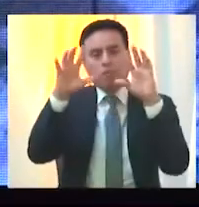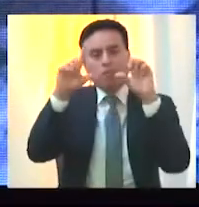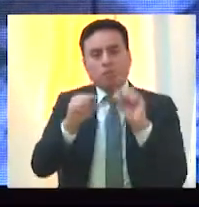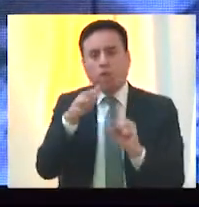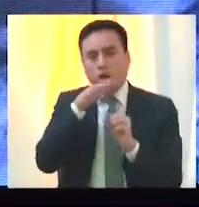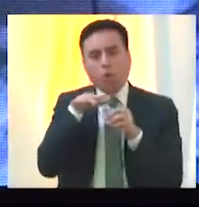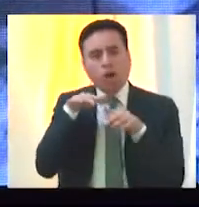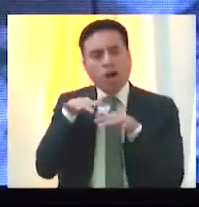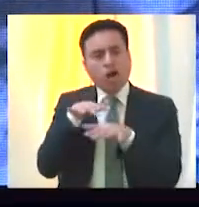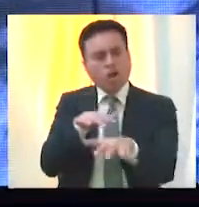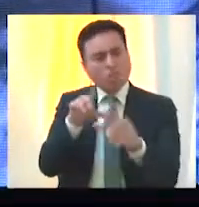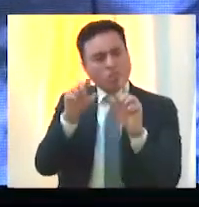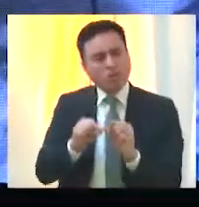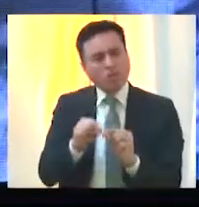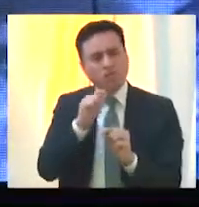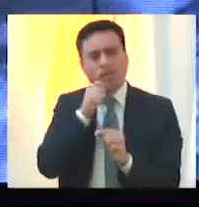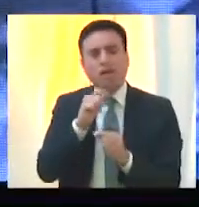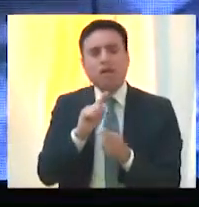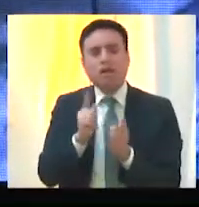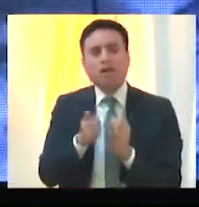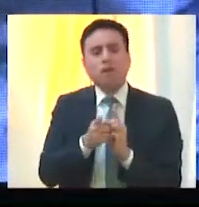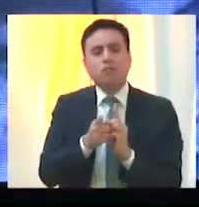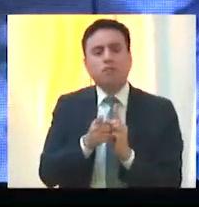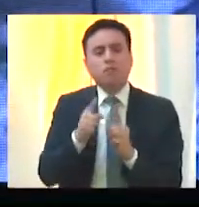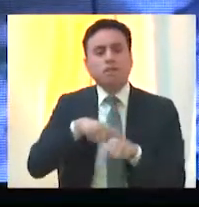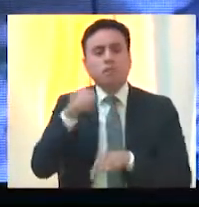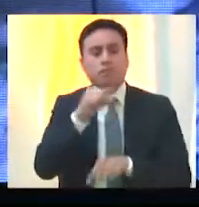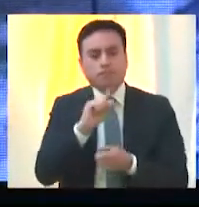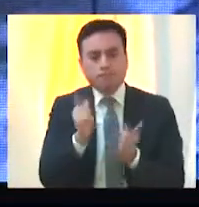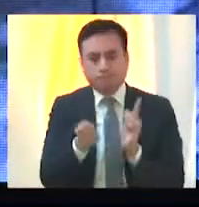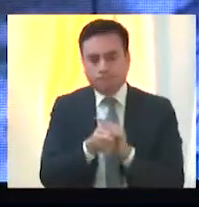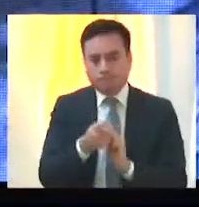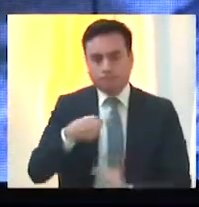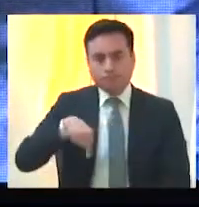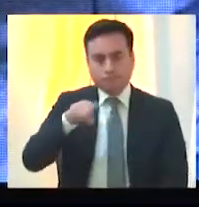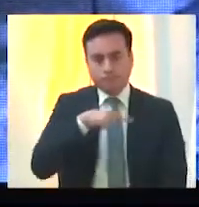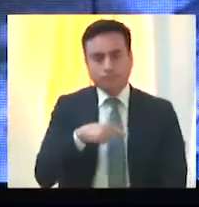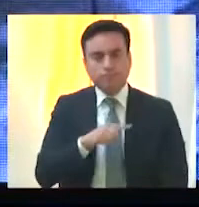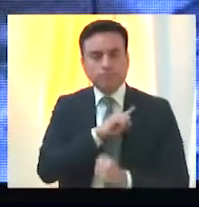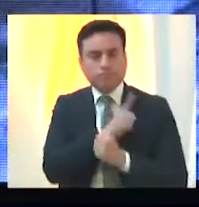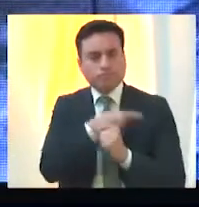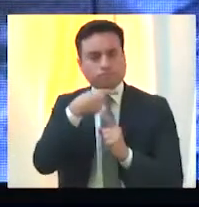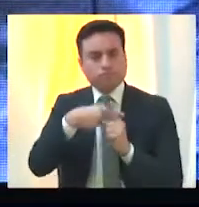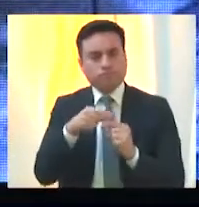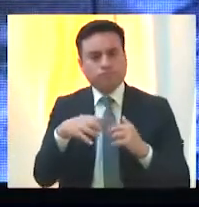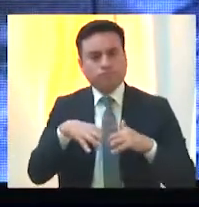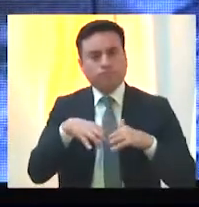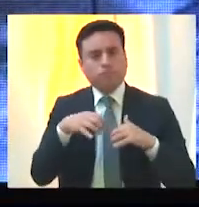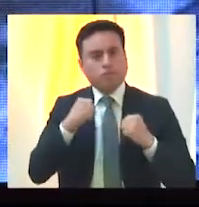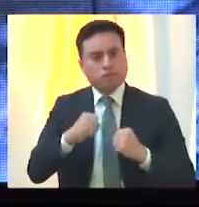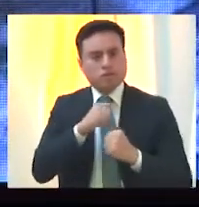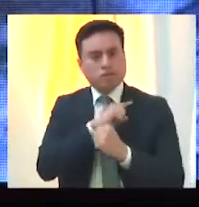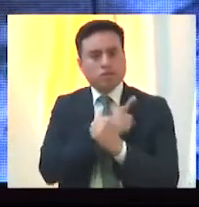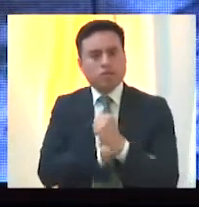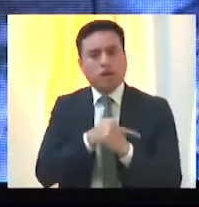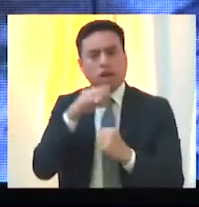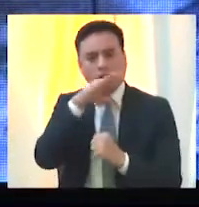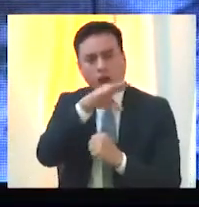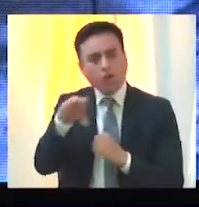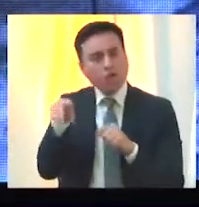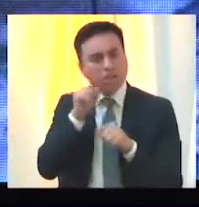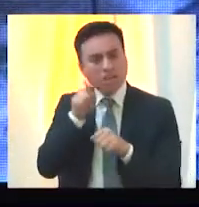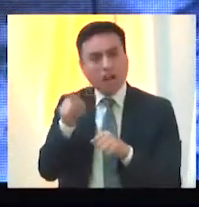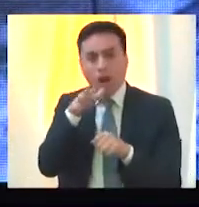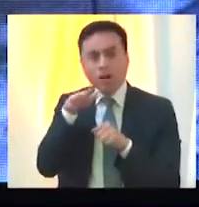nuestros ríos y además significa un cambio en la temporalidad. Nosotros, gran parte de nuestra fortaleza de poder agrícola es porque